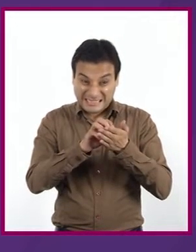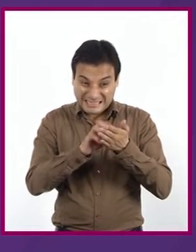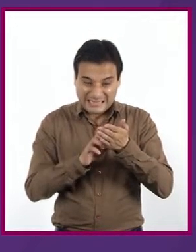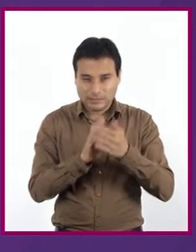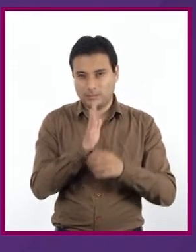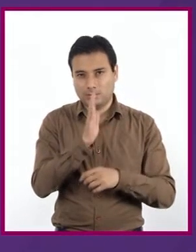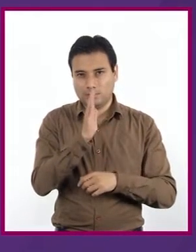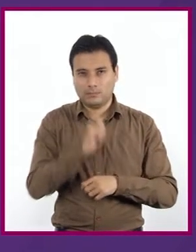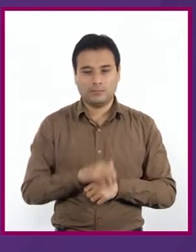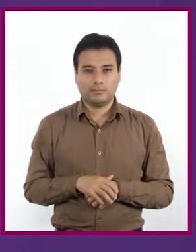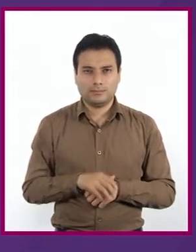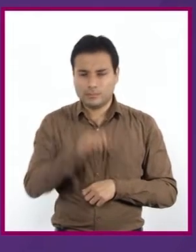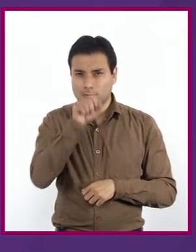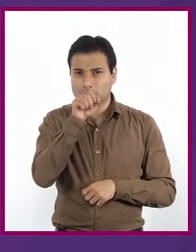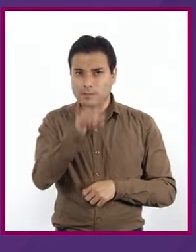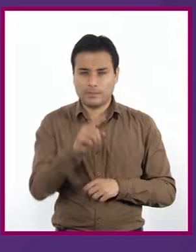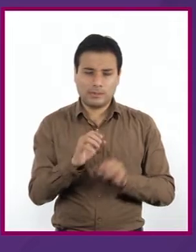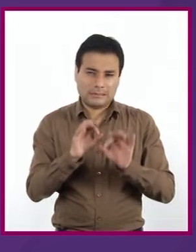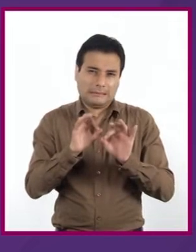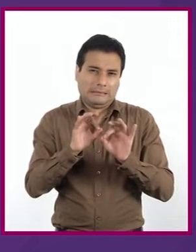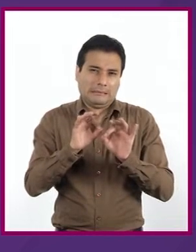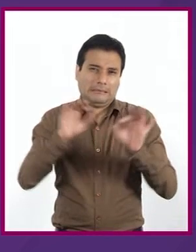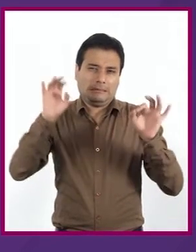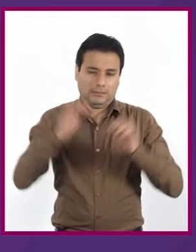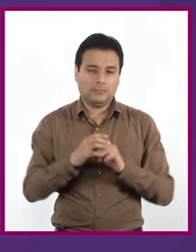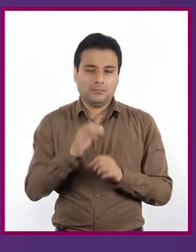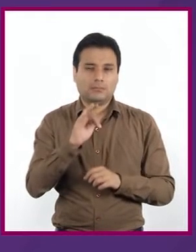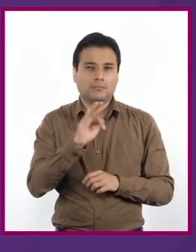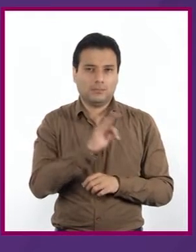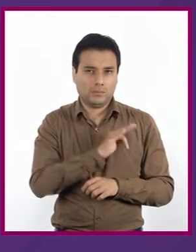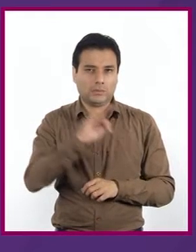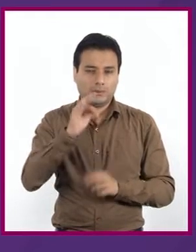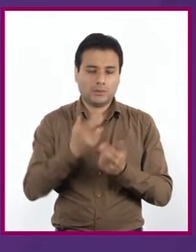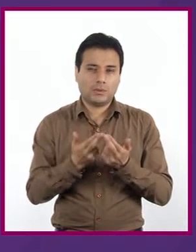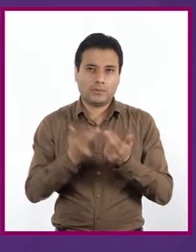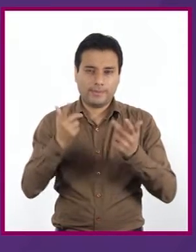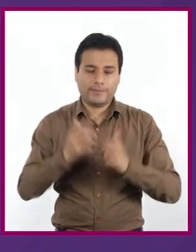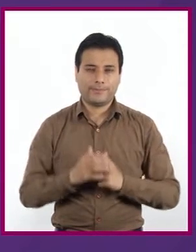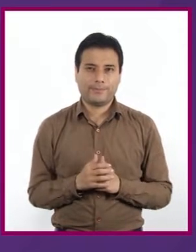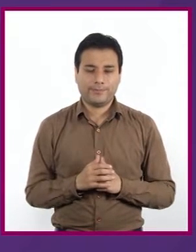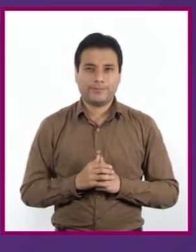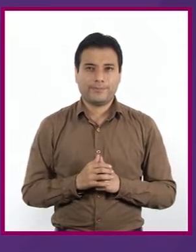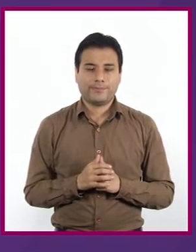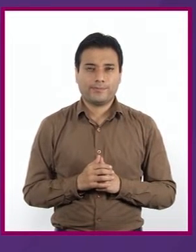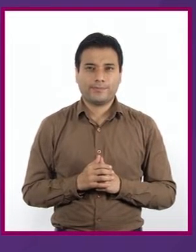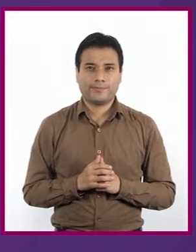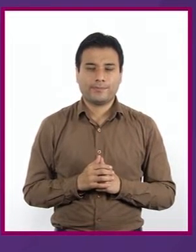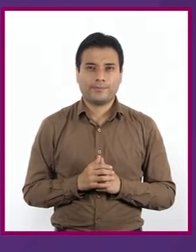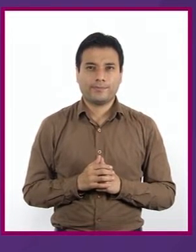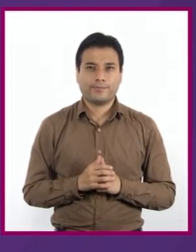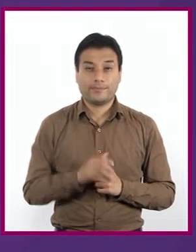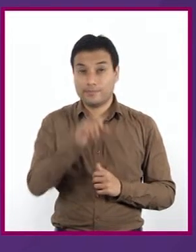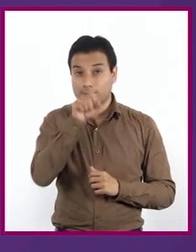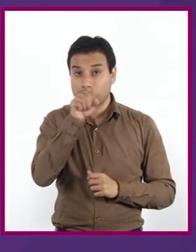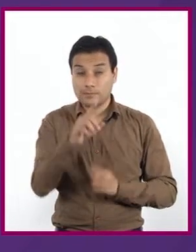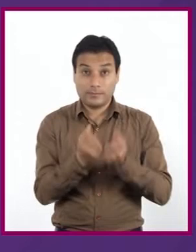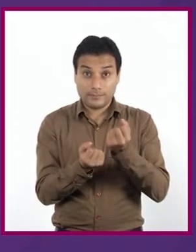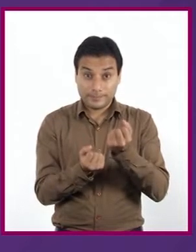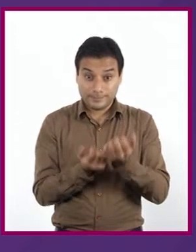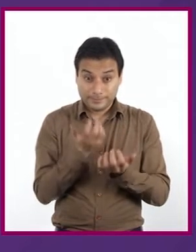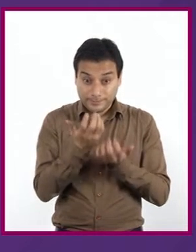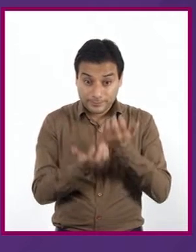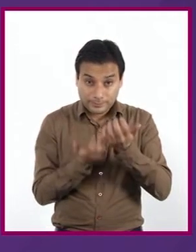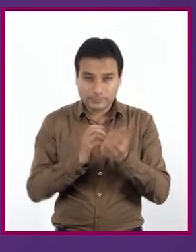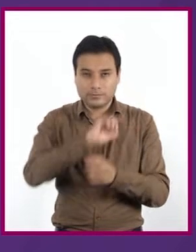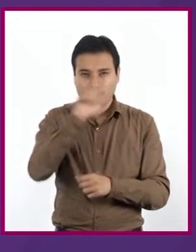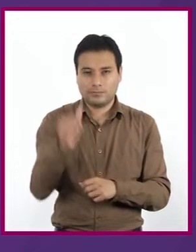Son frágiles, por lo que se rompen fácilmente. En disolución o fundidos, son buenos conductores